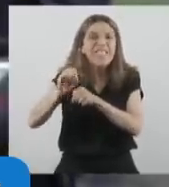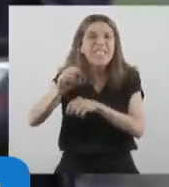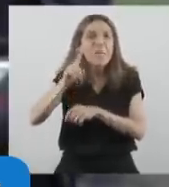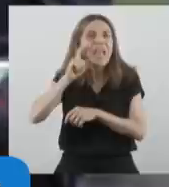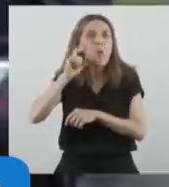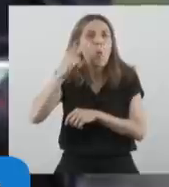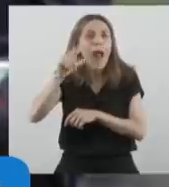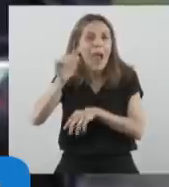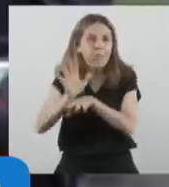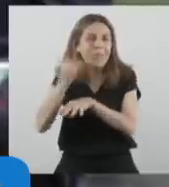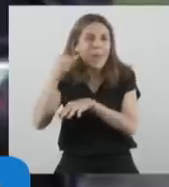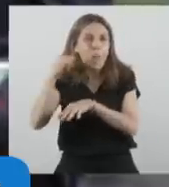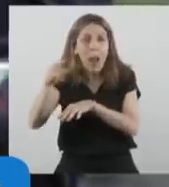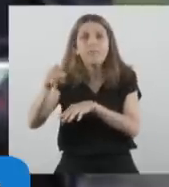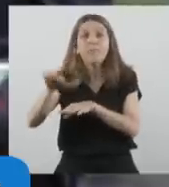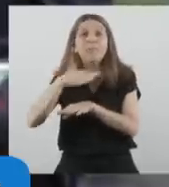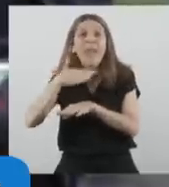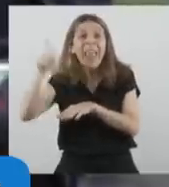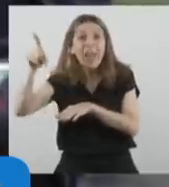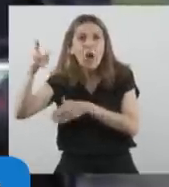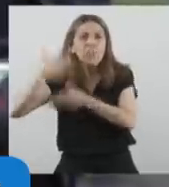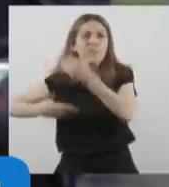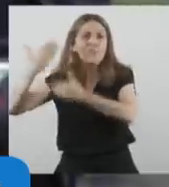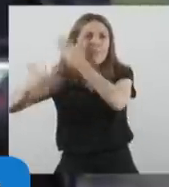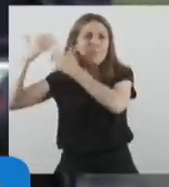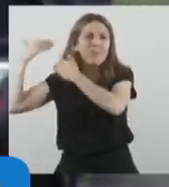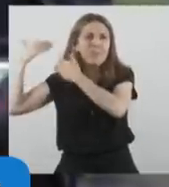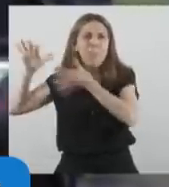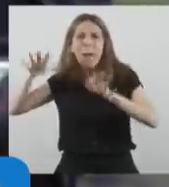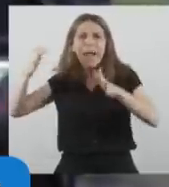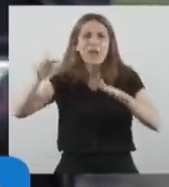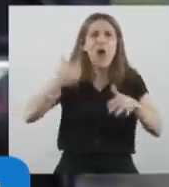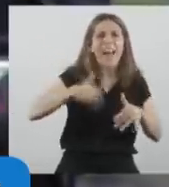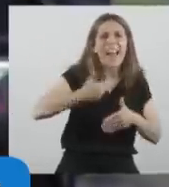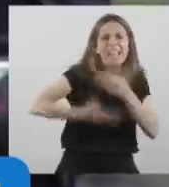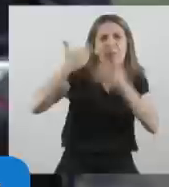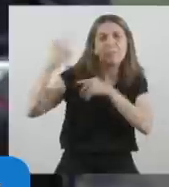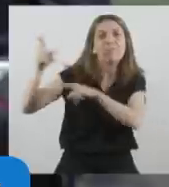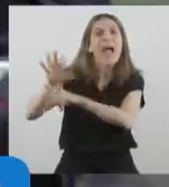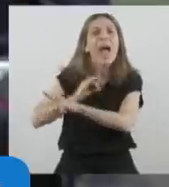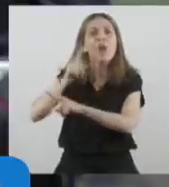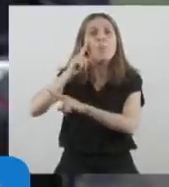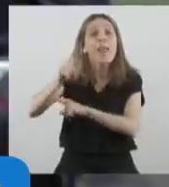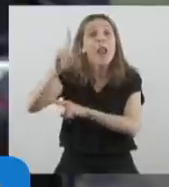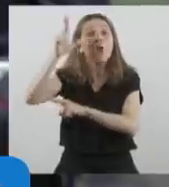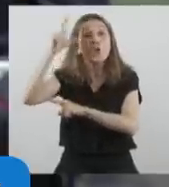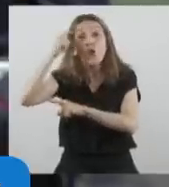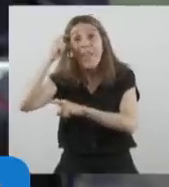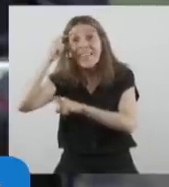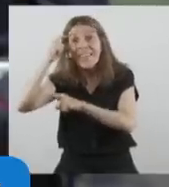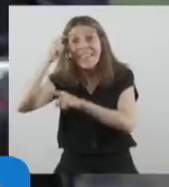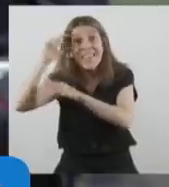méxico tiene una historia muy parecida a la argentina en 1810 igual que en buenos